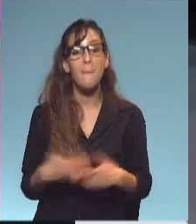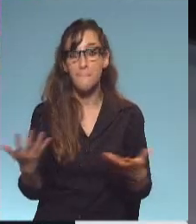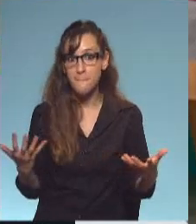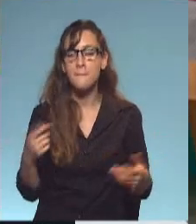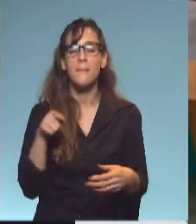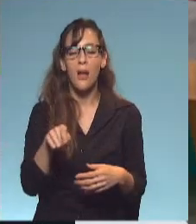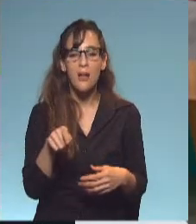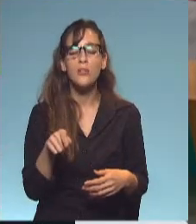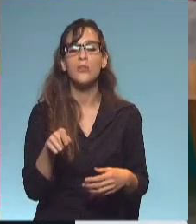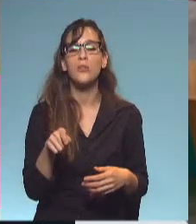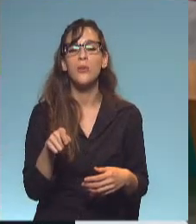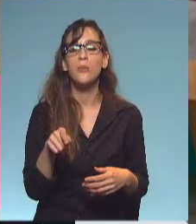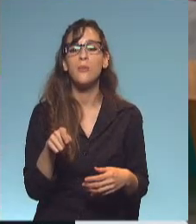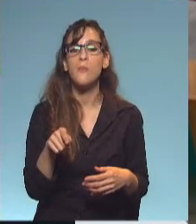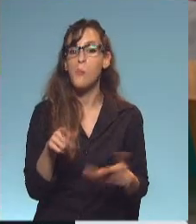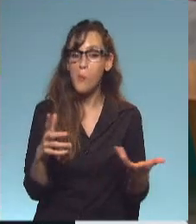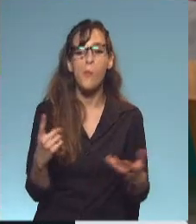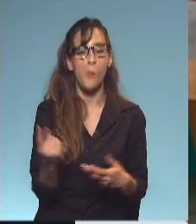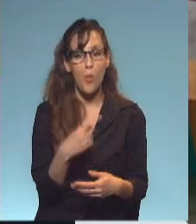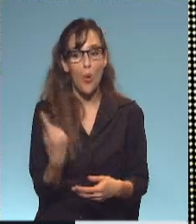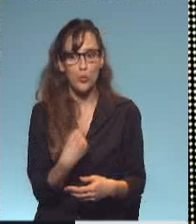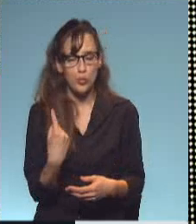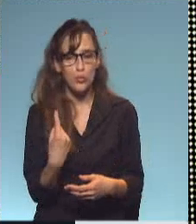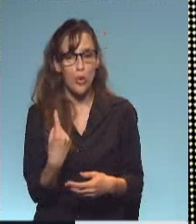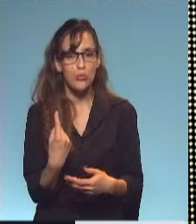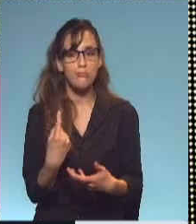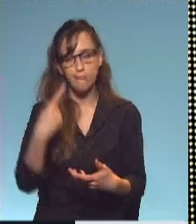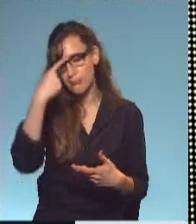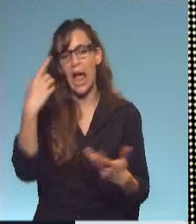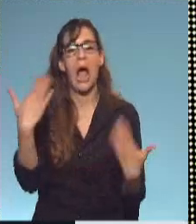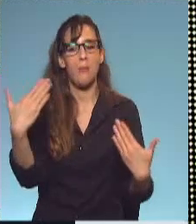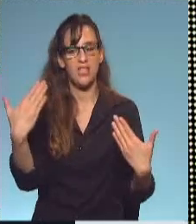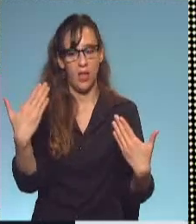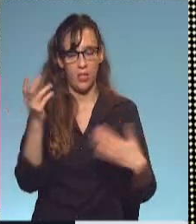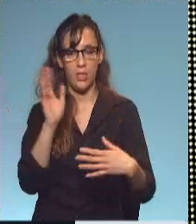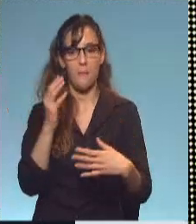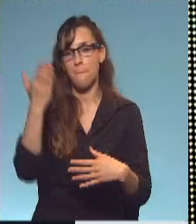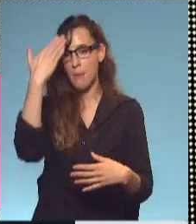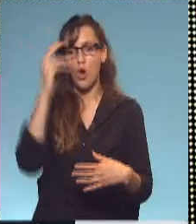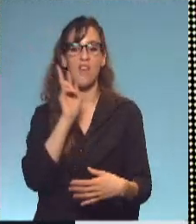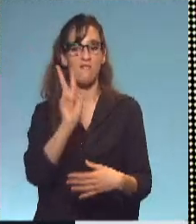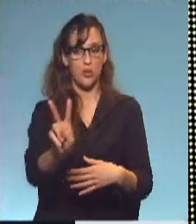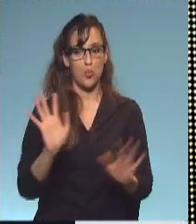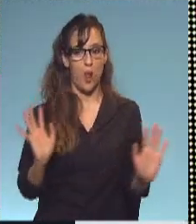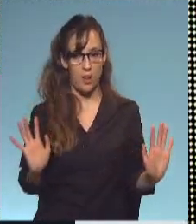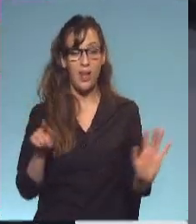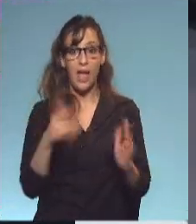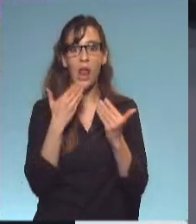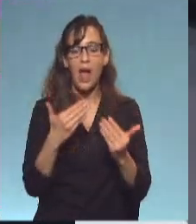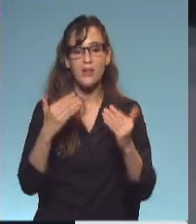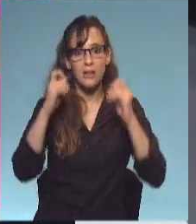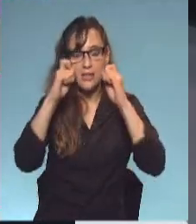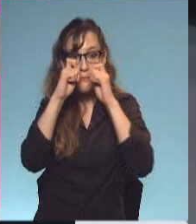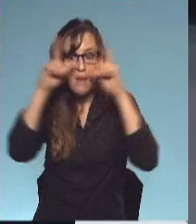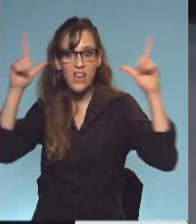Entonces, en ese caso, nosotros desarrollamos una capacidad muy buena para la memoria visual. La imaginación es clave. ¿Cómo hiciste con el 13? Es